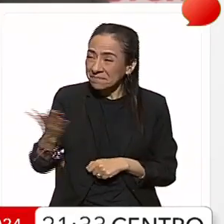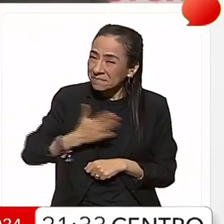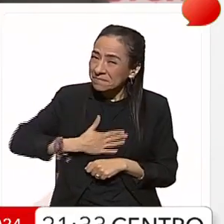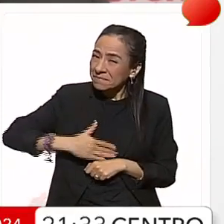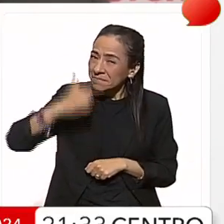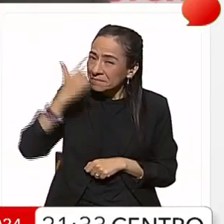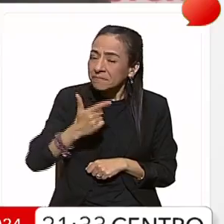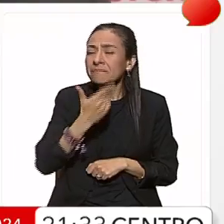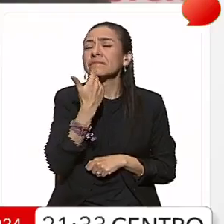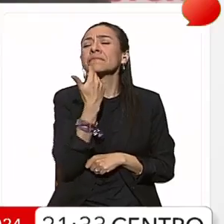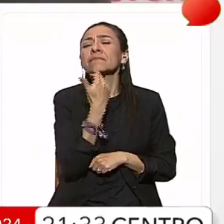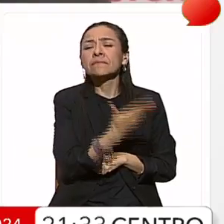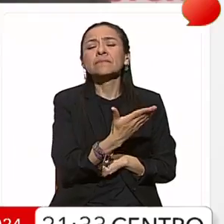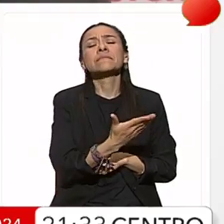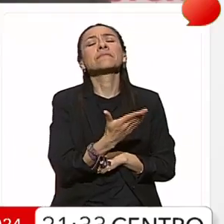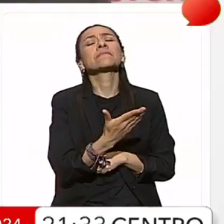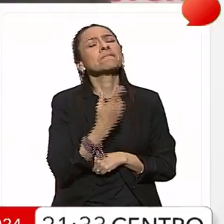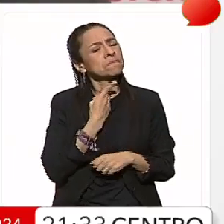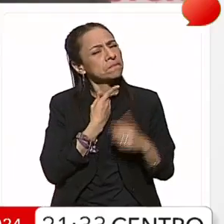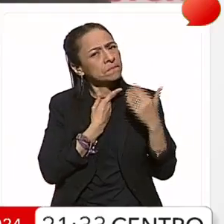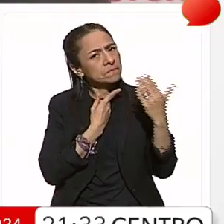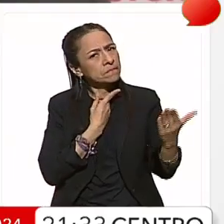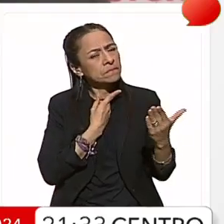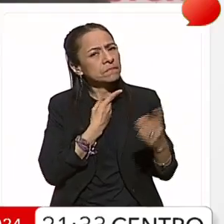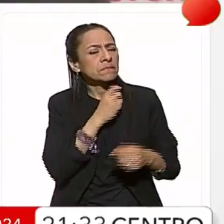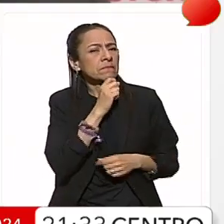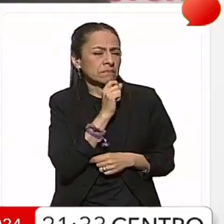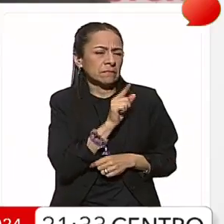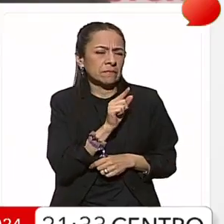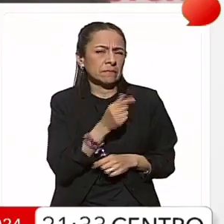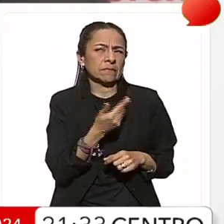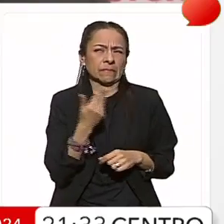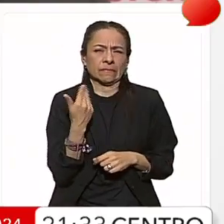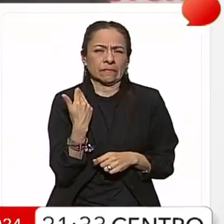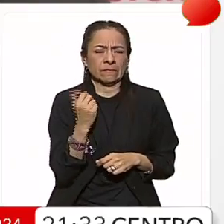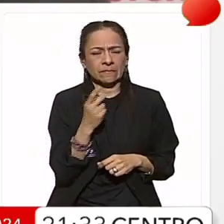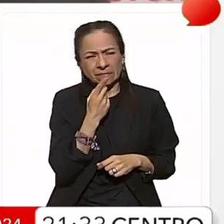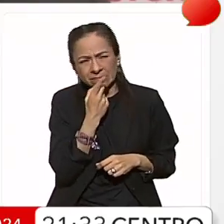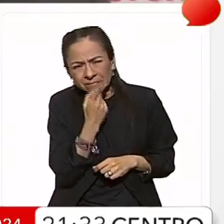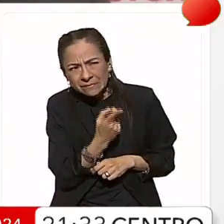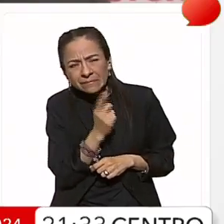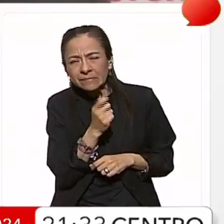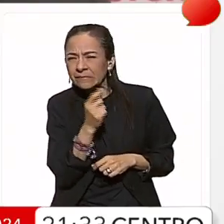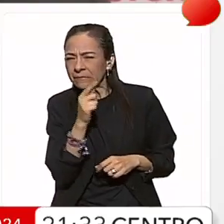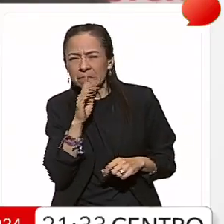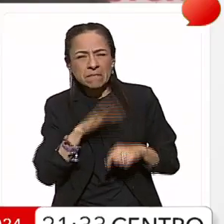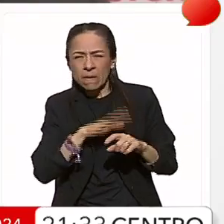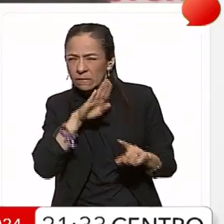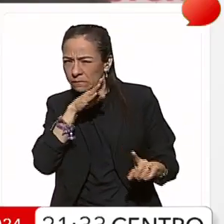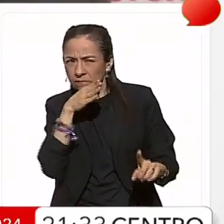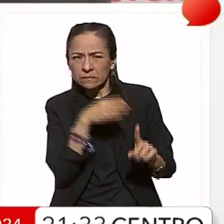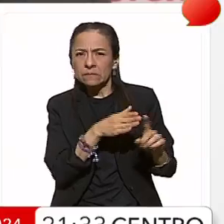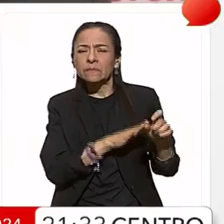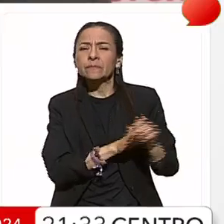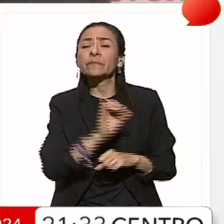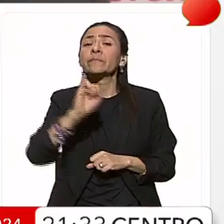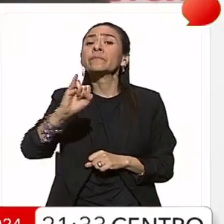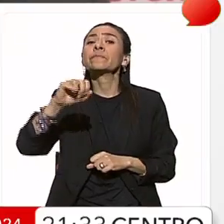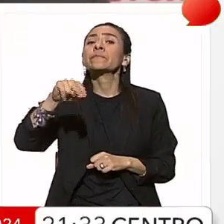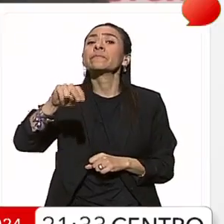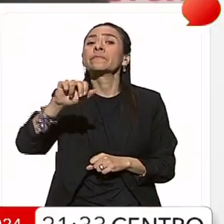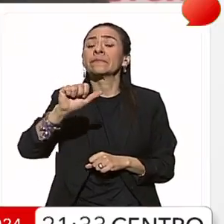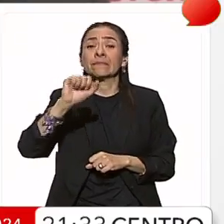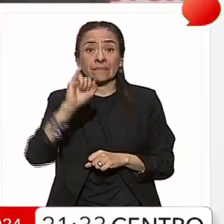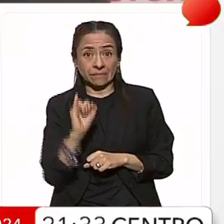Parte de la conversación que se ha planteado en los últimos días se concentra en el INAI, que ha recibido una